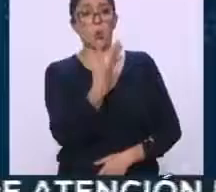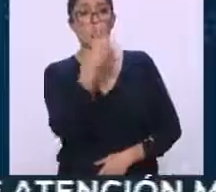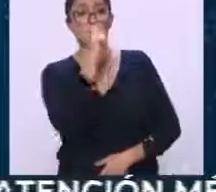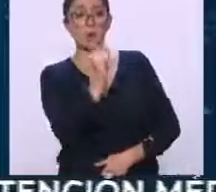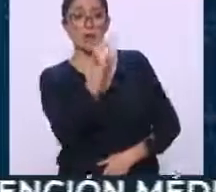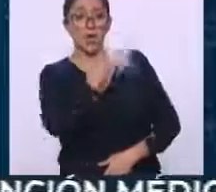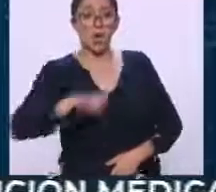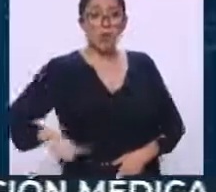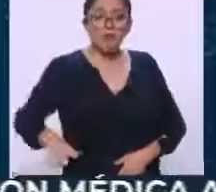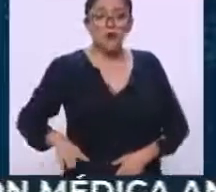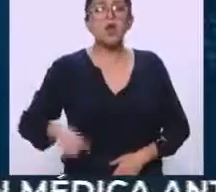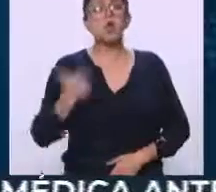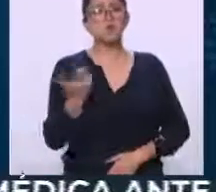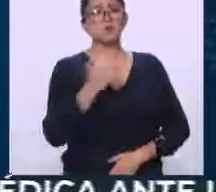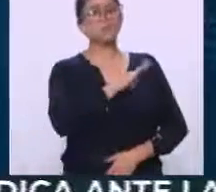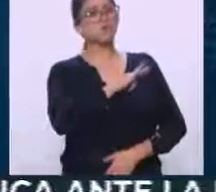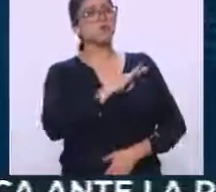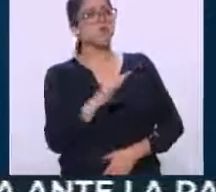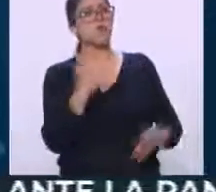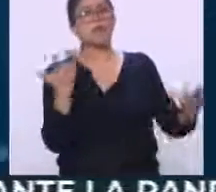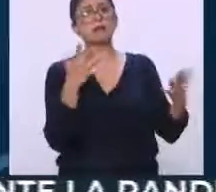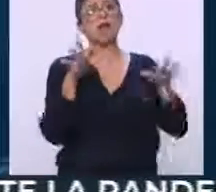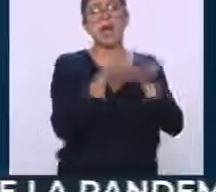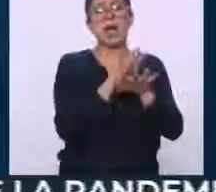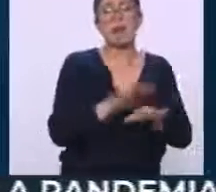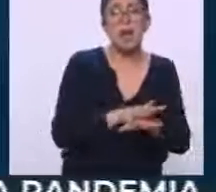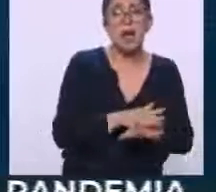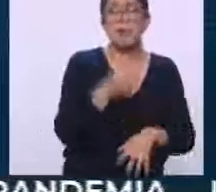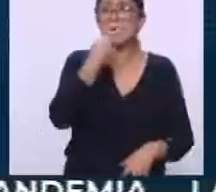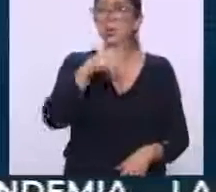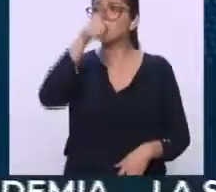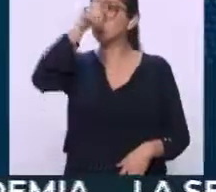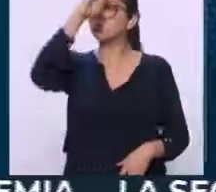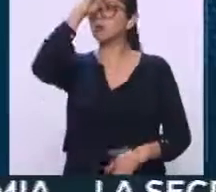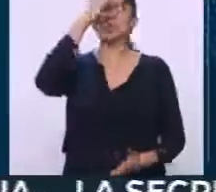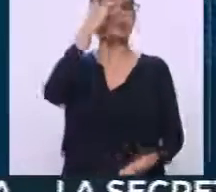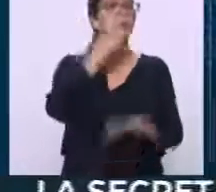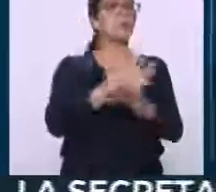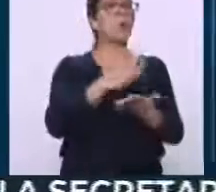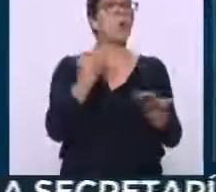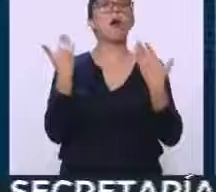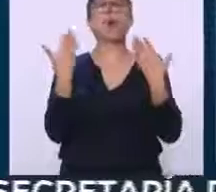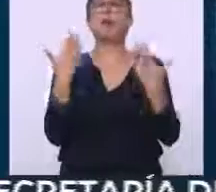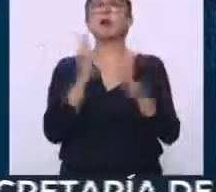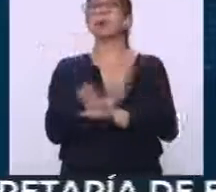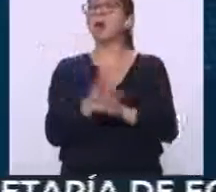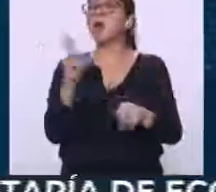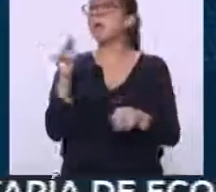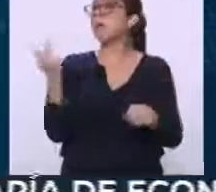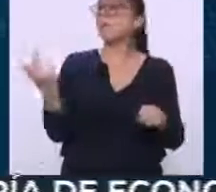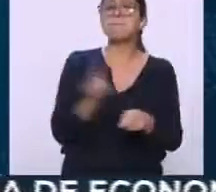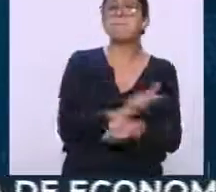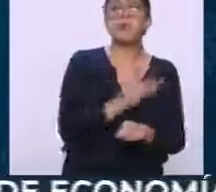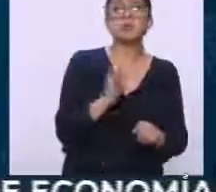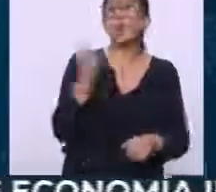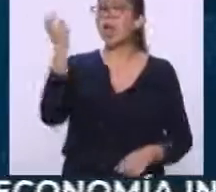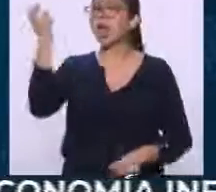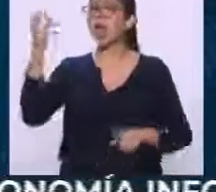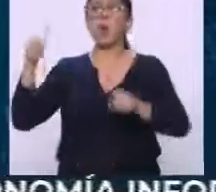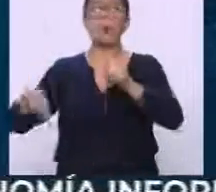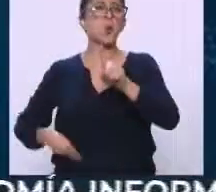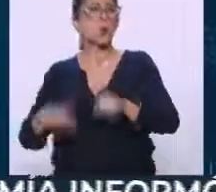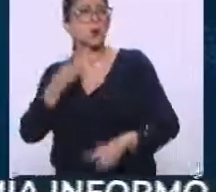estas reflexiones, pero no podemos quedarnos solamente en híjole, no pasó y son unos machos y